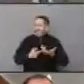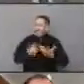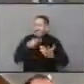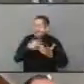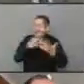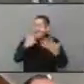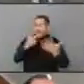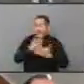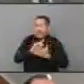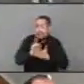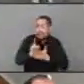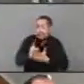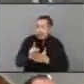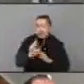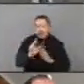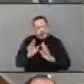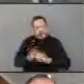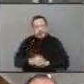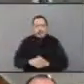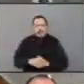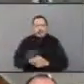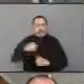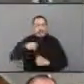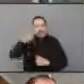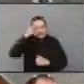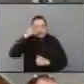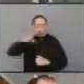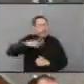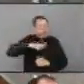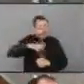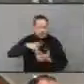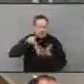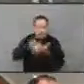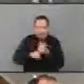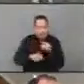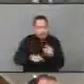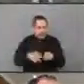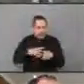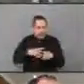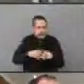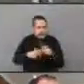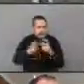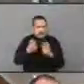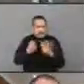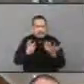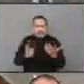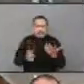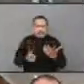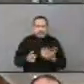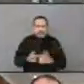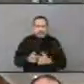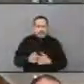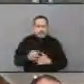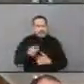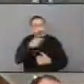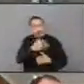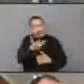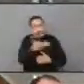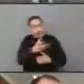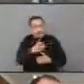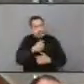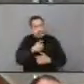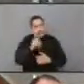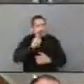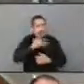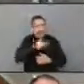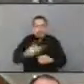queda claro que la existencia de esta conducta tiene